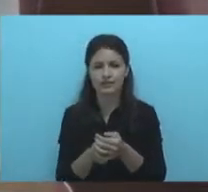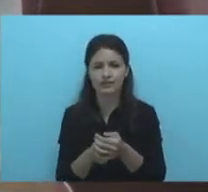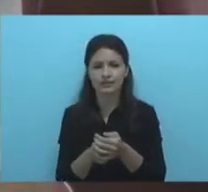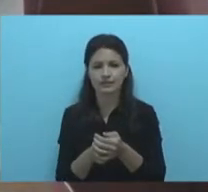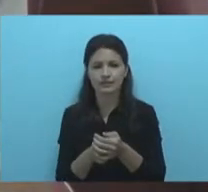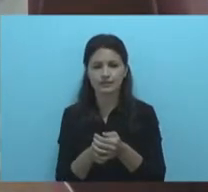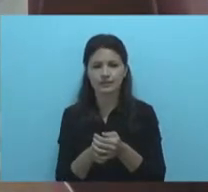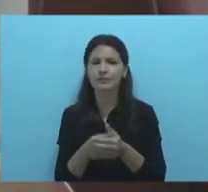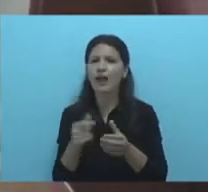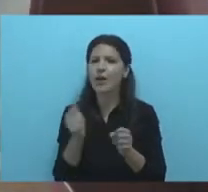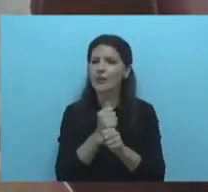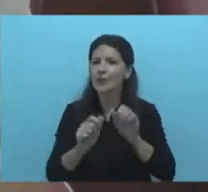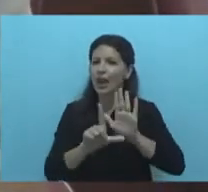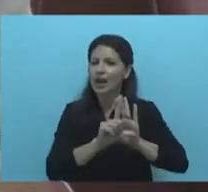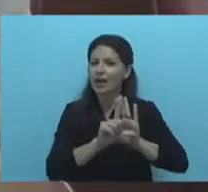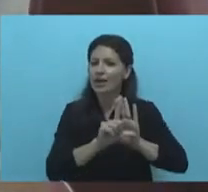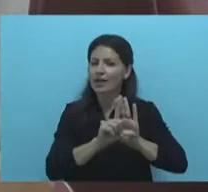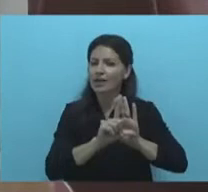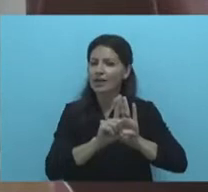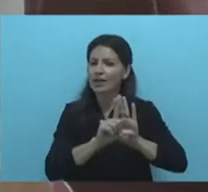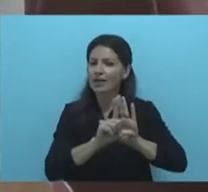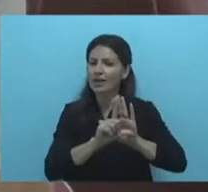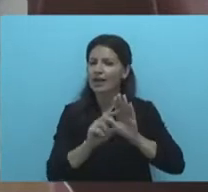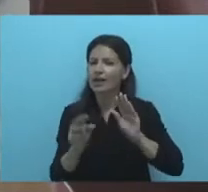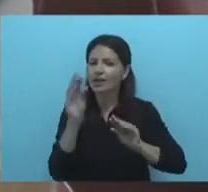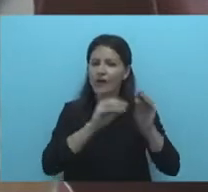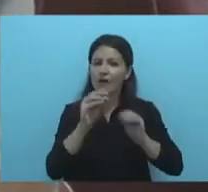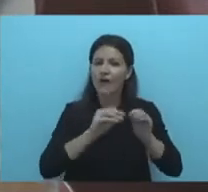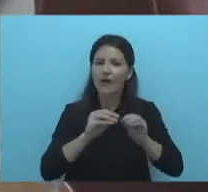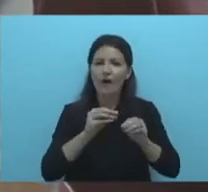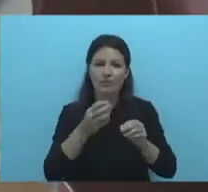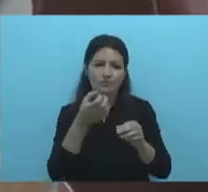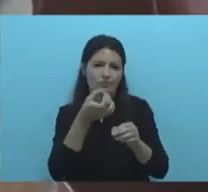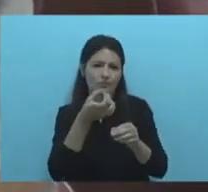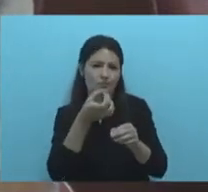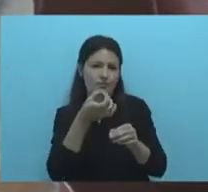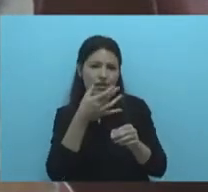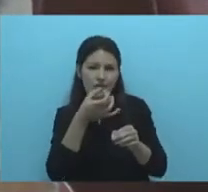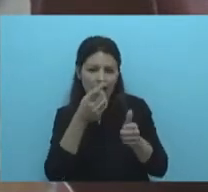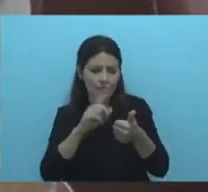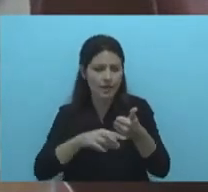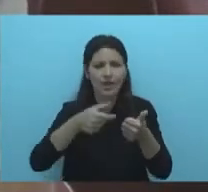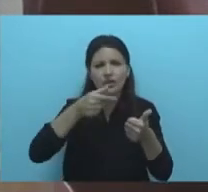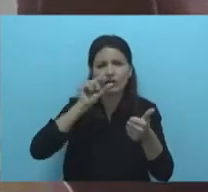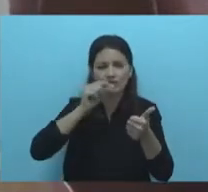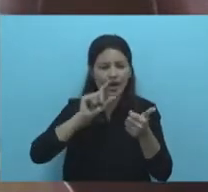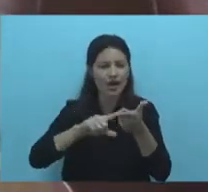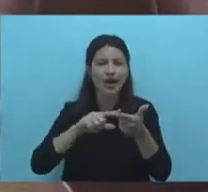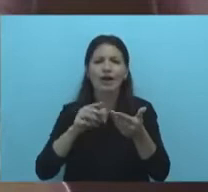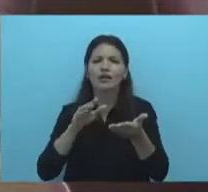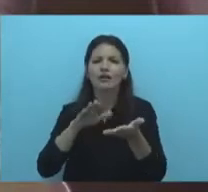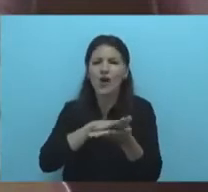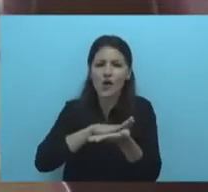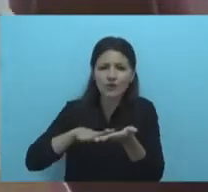en esta Cámara por unanimidad, que incorporó los medicamentos a base de cannabis al sistema de salud